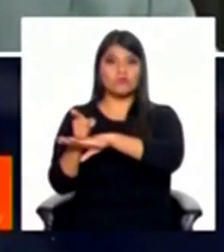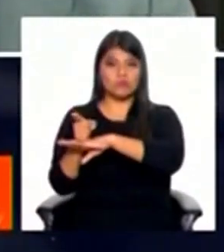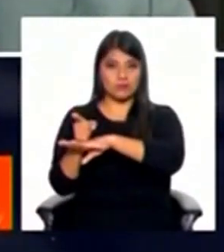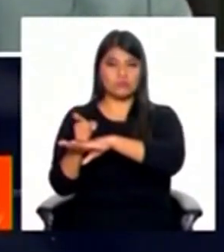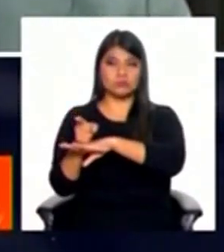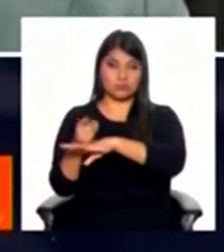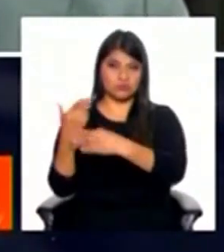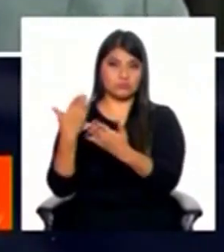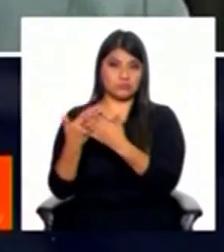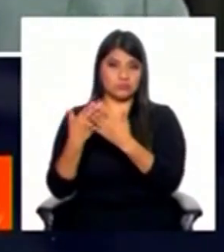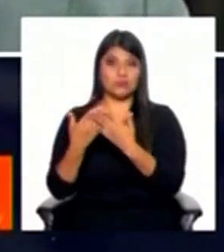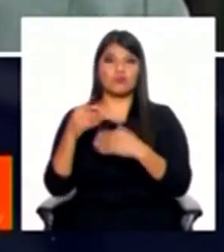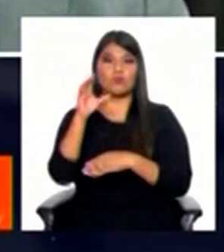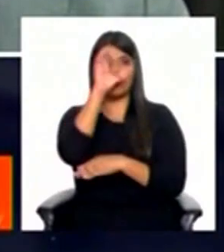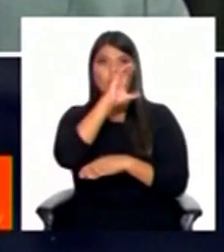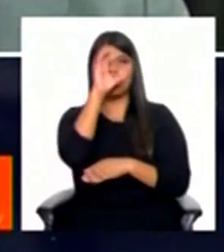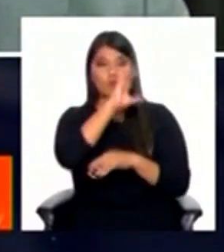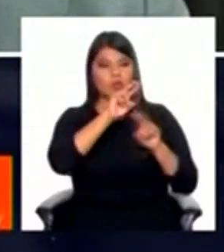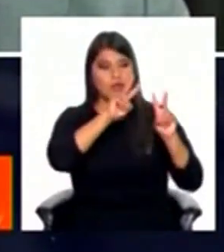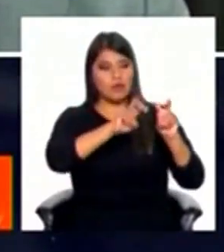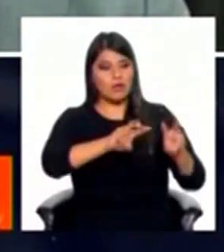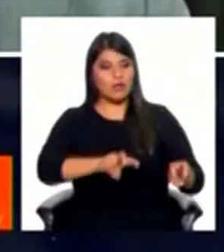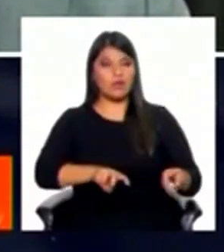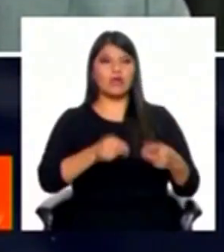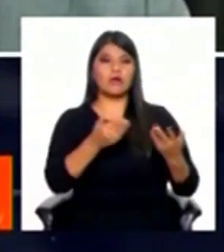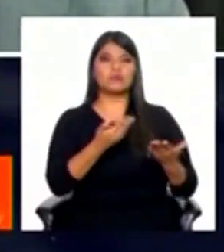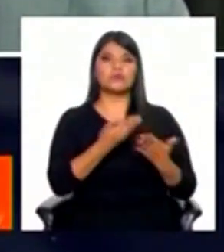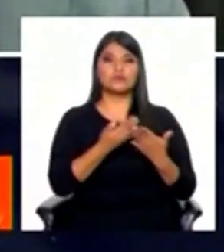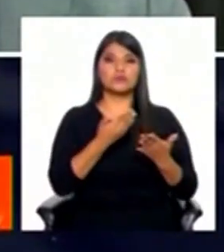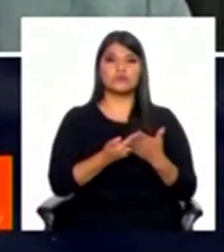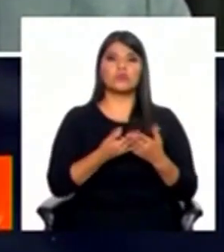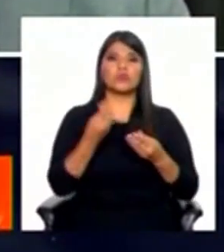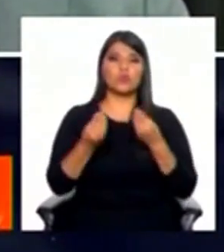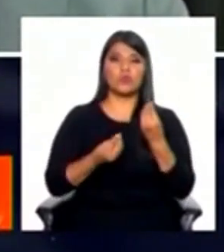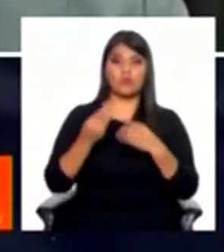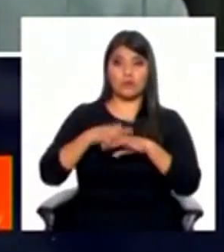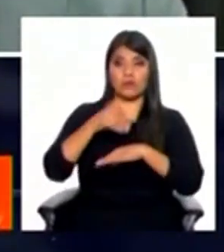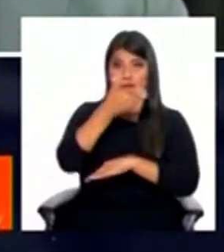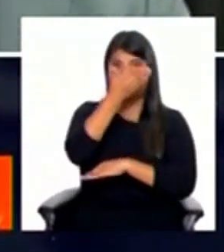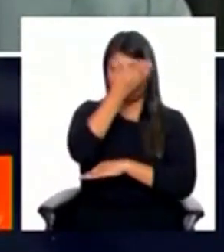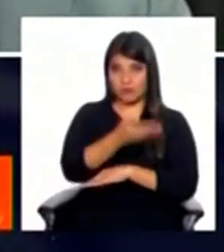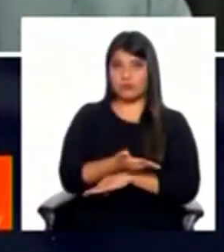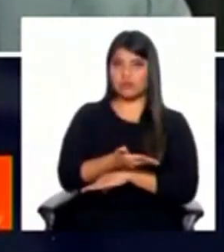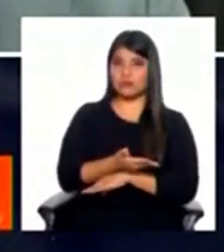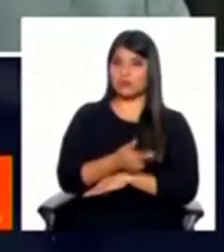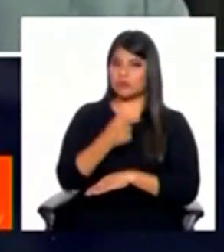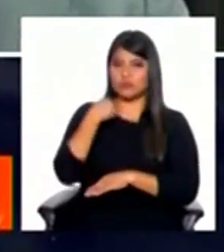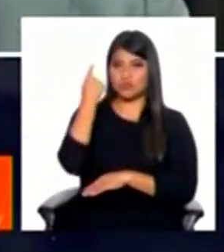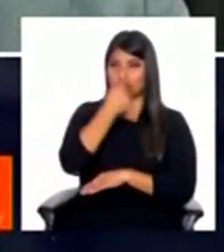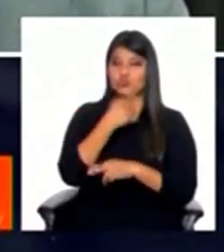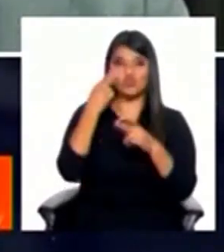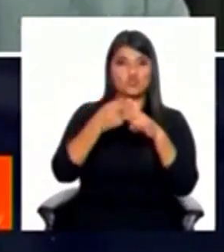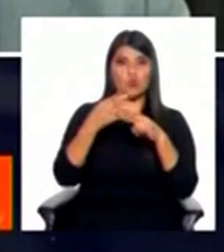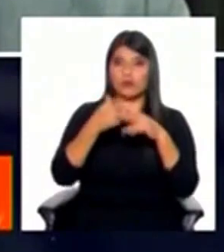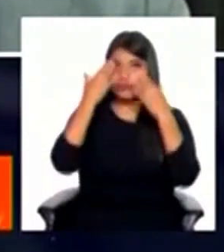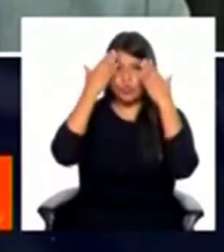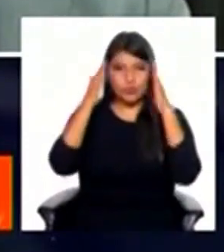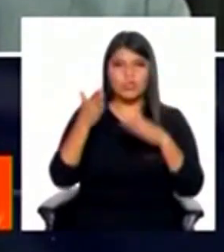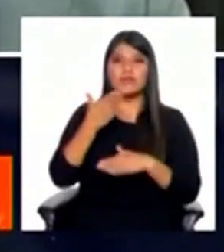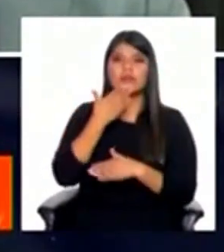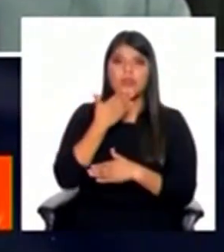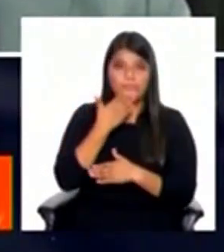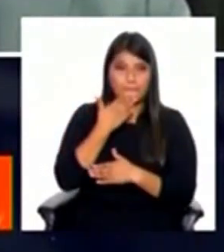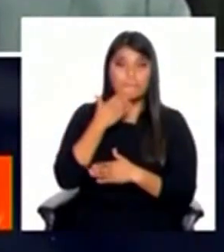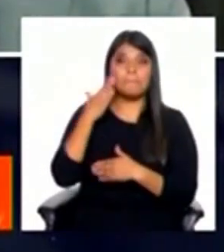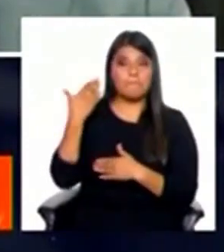y active de una vez las investigaciones que tienen que realizarse para poder determinar con esta persona. No está identificada aún,